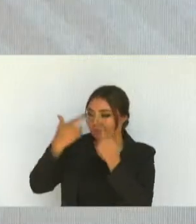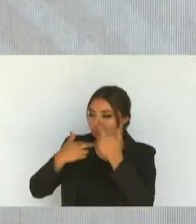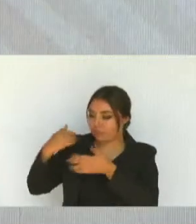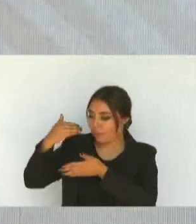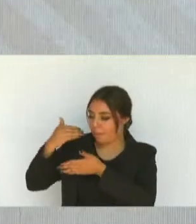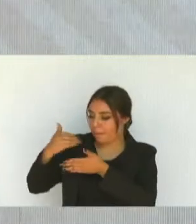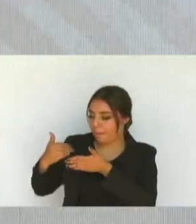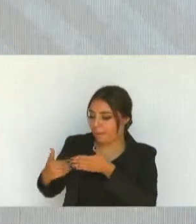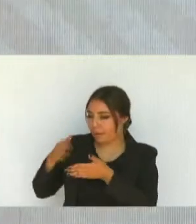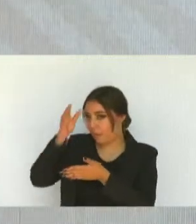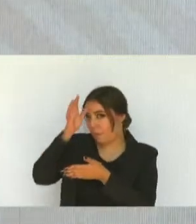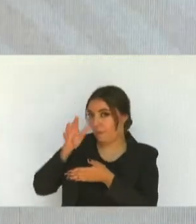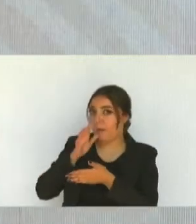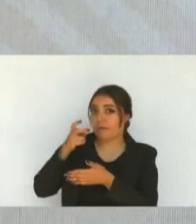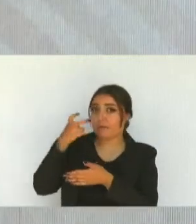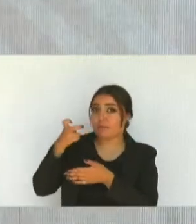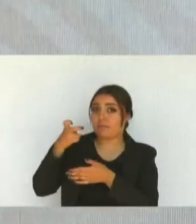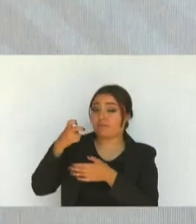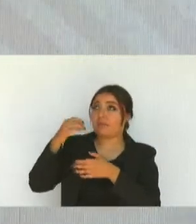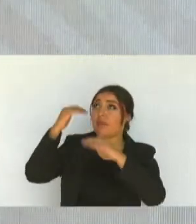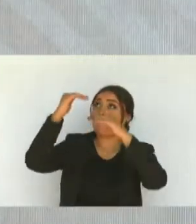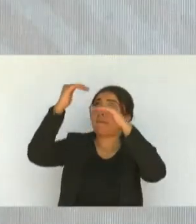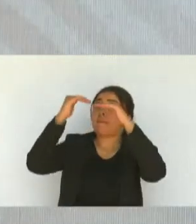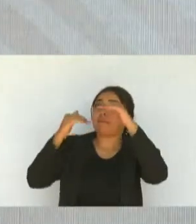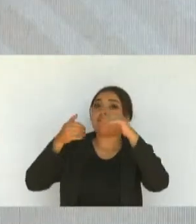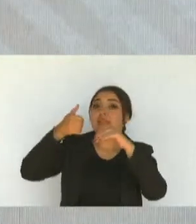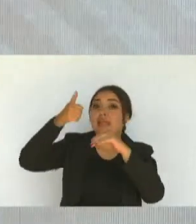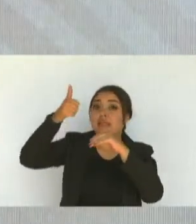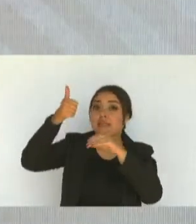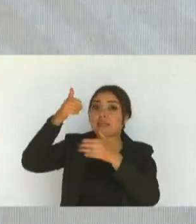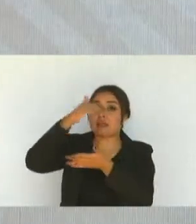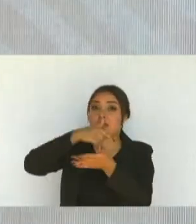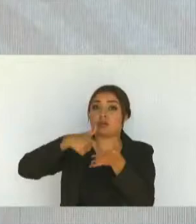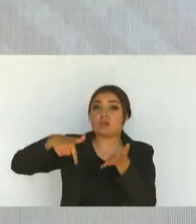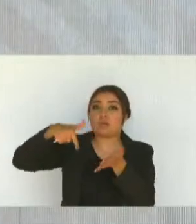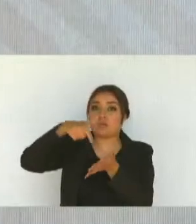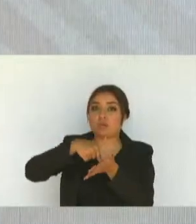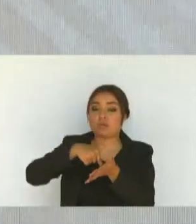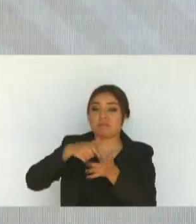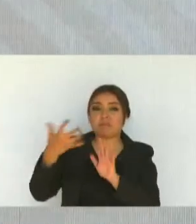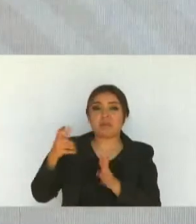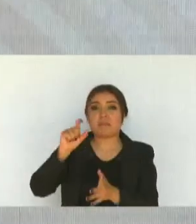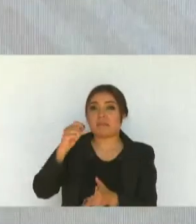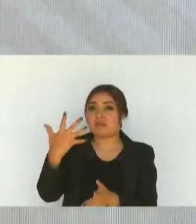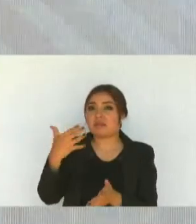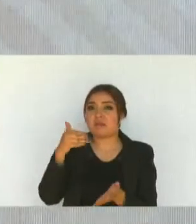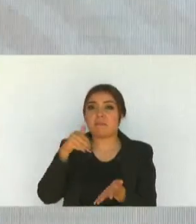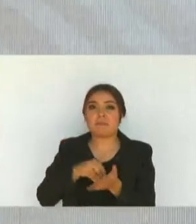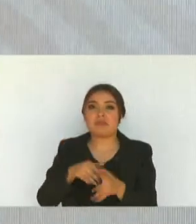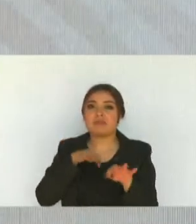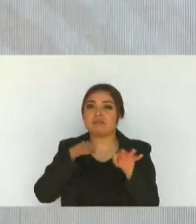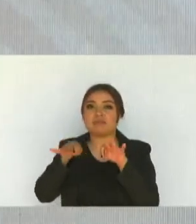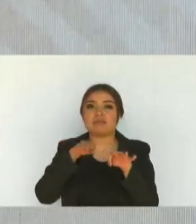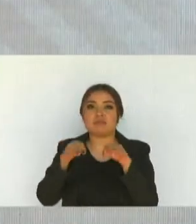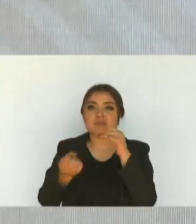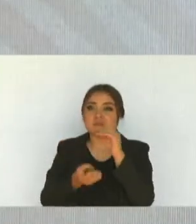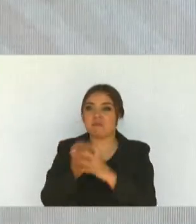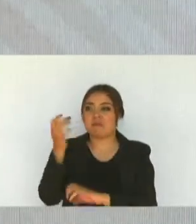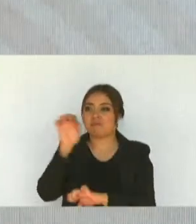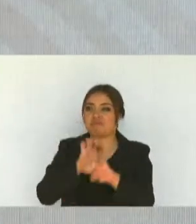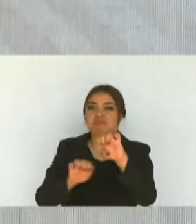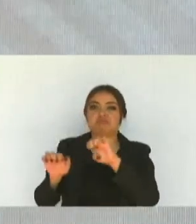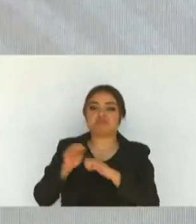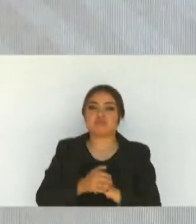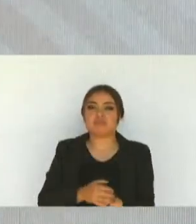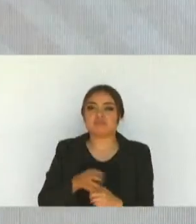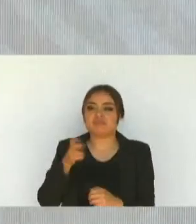6º lugar nacional en generación de empleos con casi 25,000 nuevas fuentes de trabajo. Esto